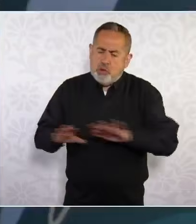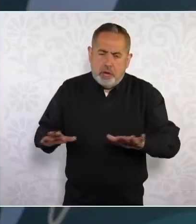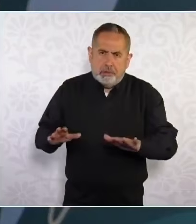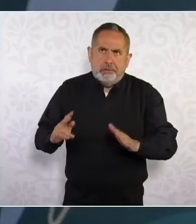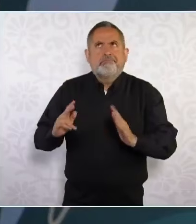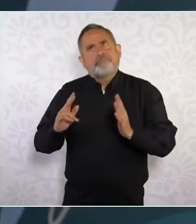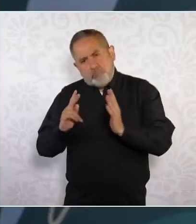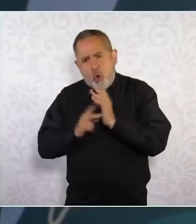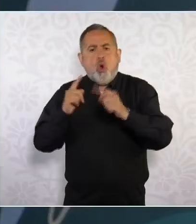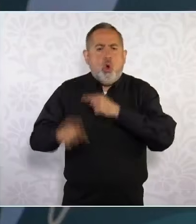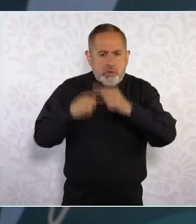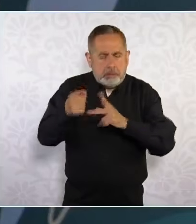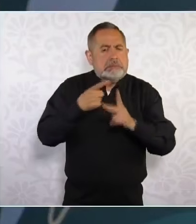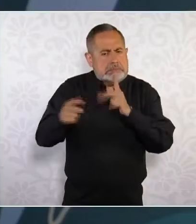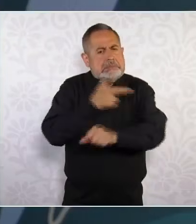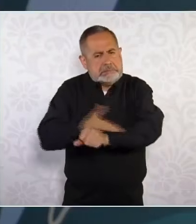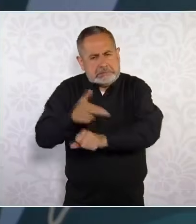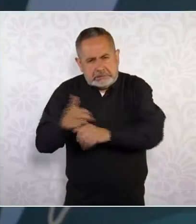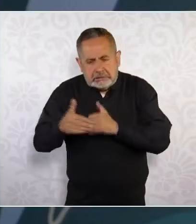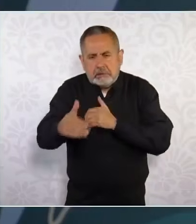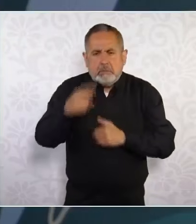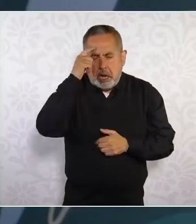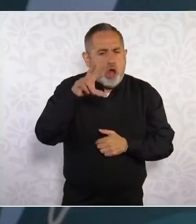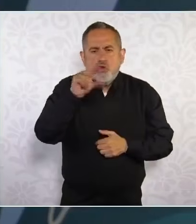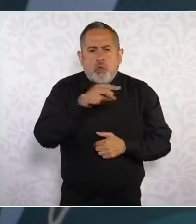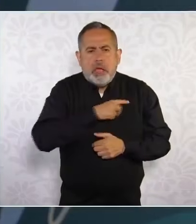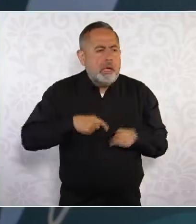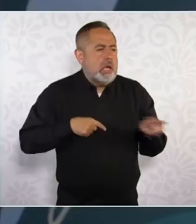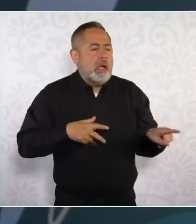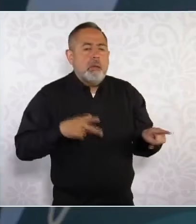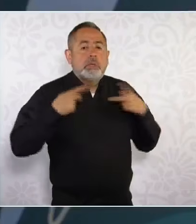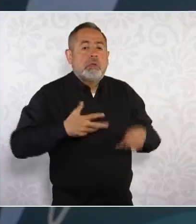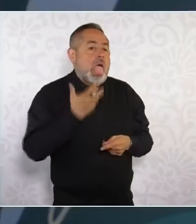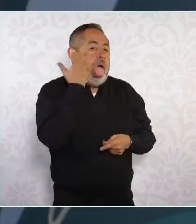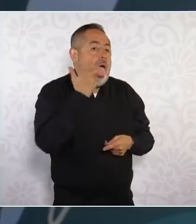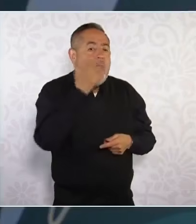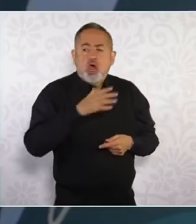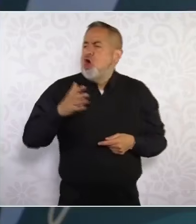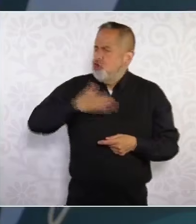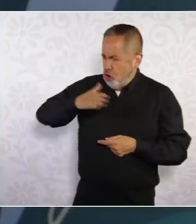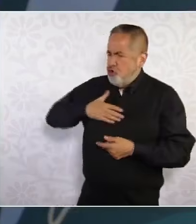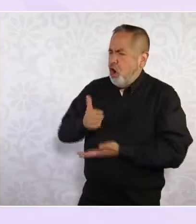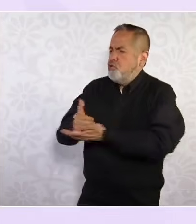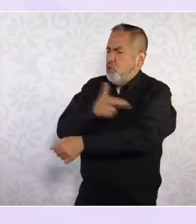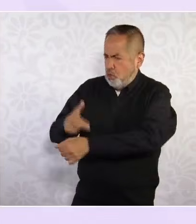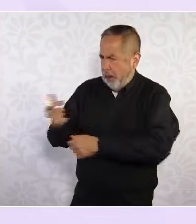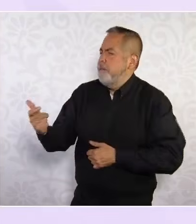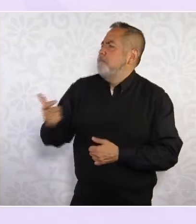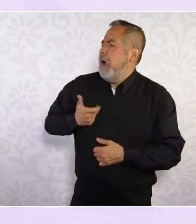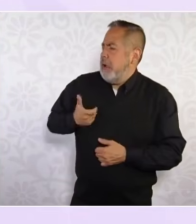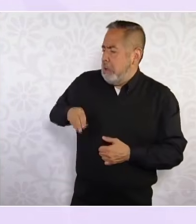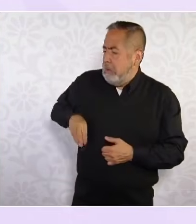tenga que haber ningún coyote o alguien que esté cobrando por hacer un trámite que de por sí